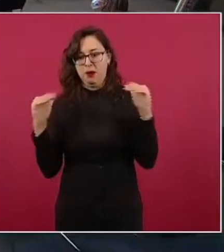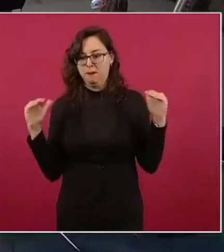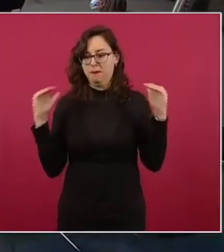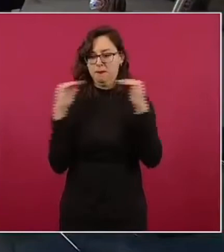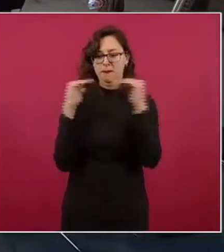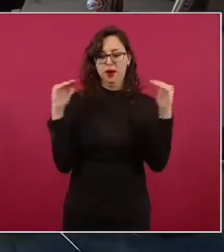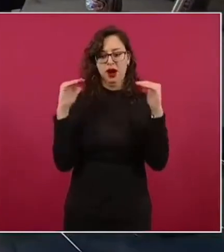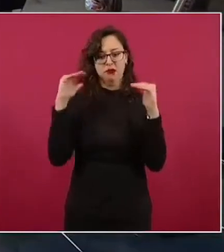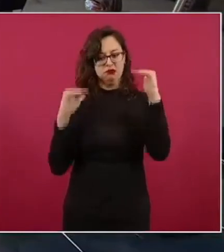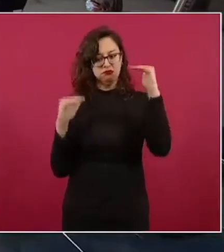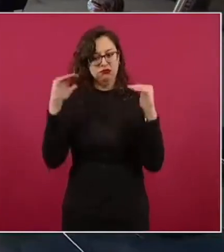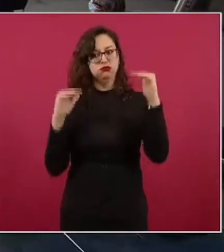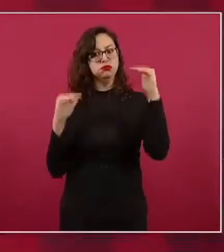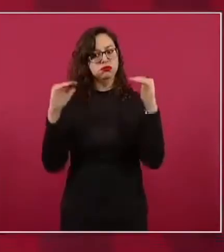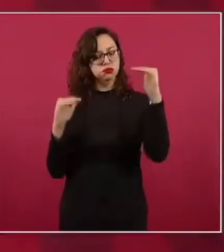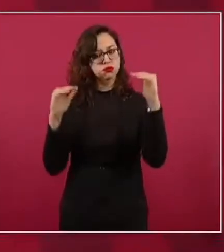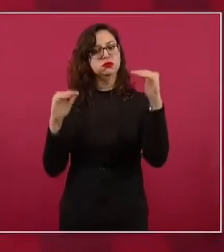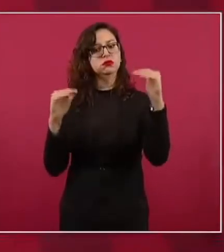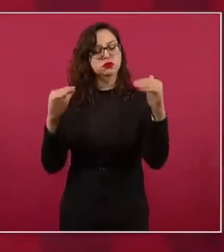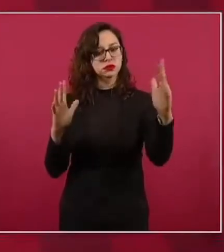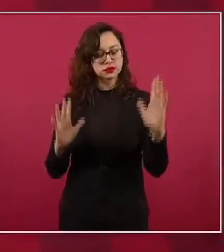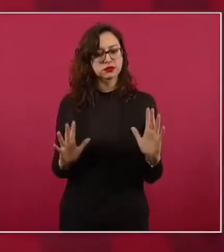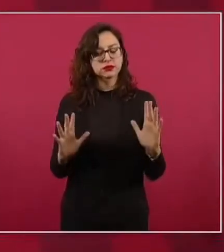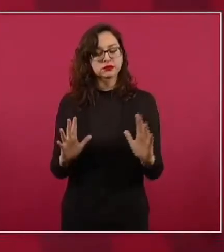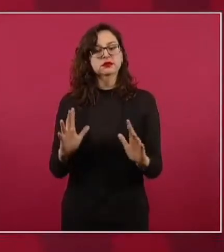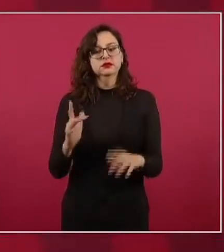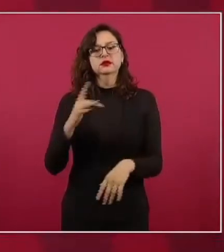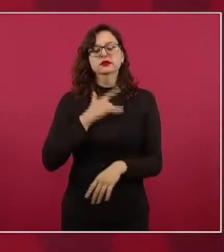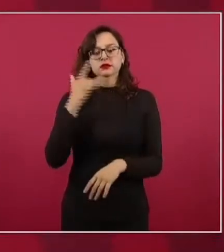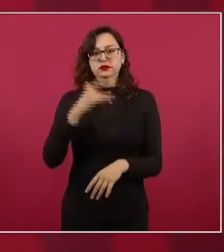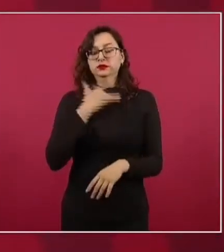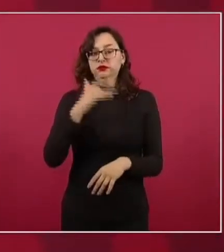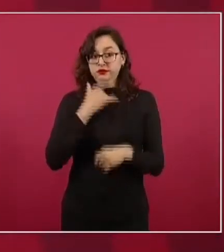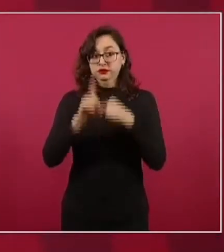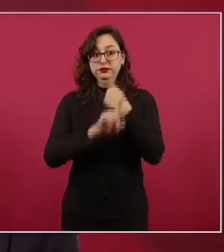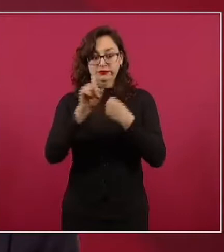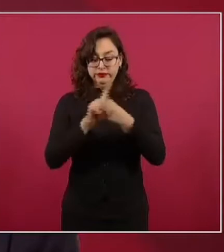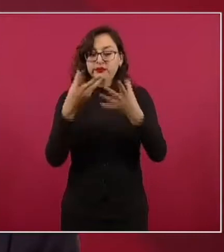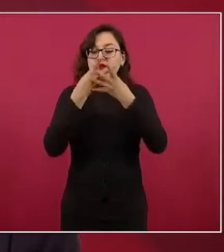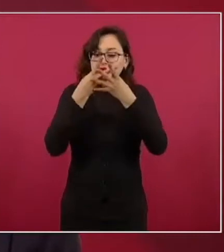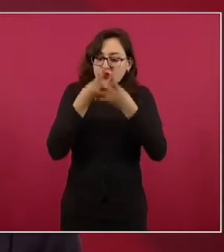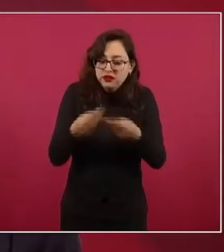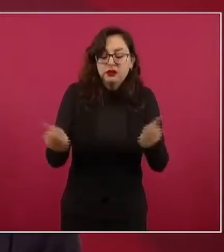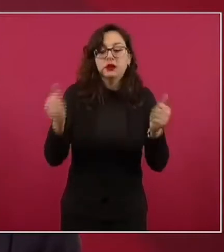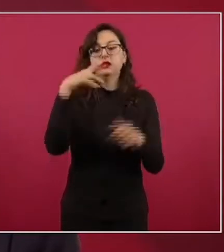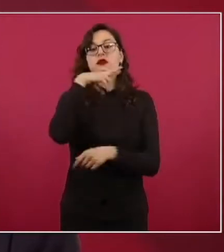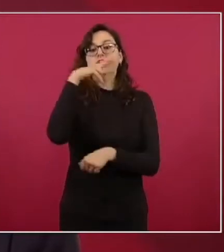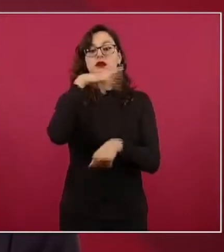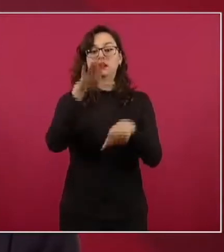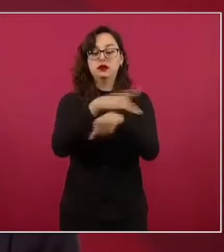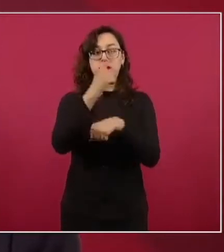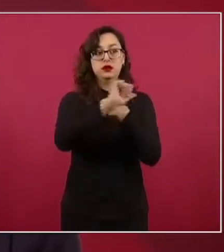Señor presidente. Creo que va a pasar rápido porque todos los países están haciendo lo propio